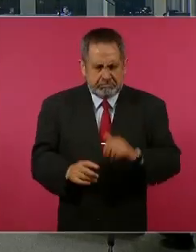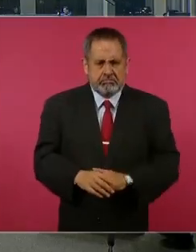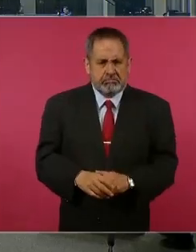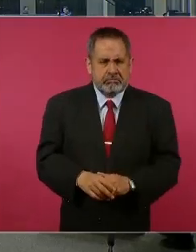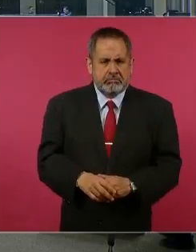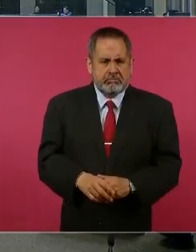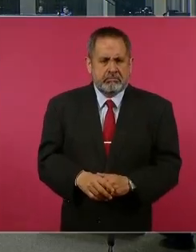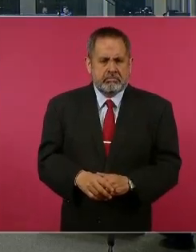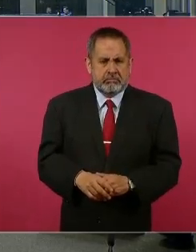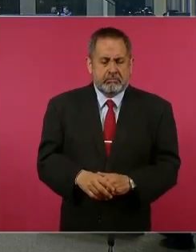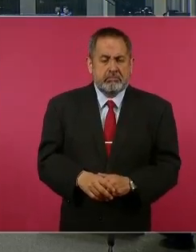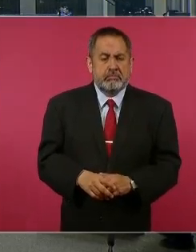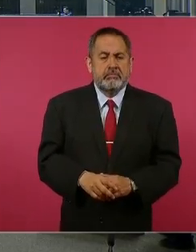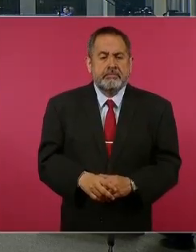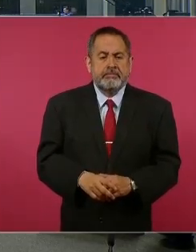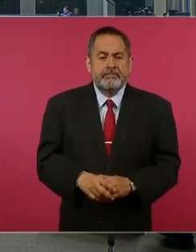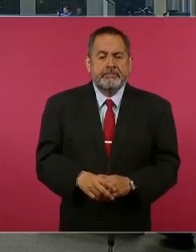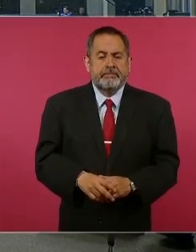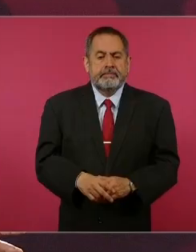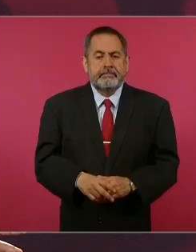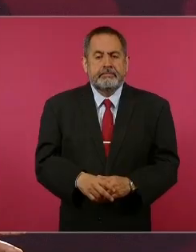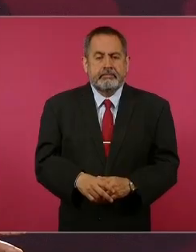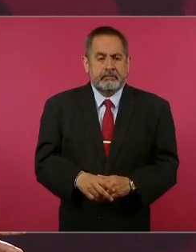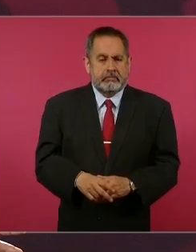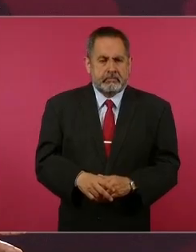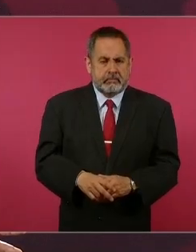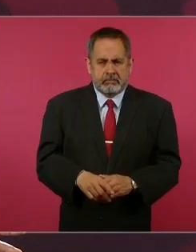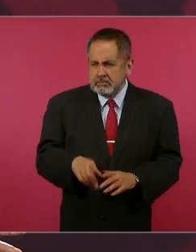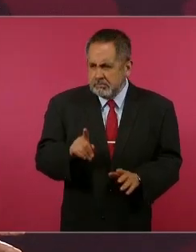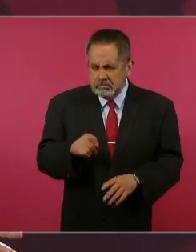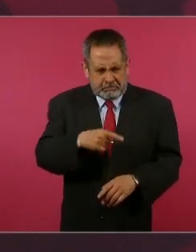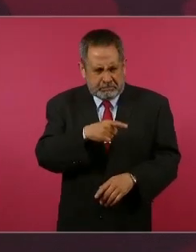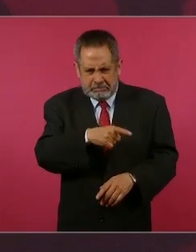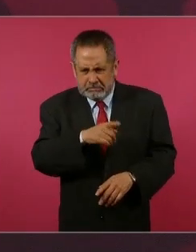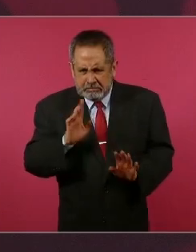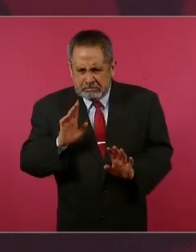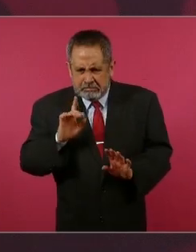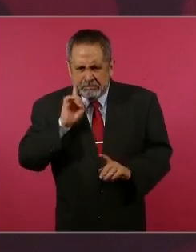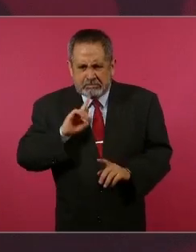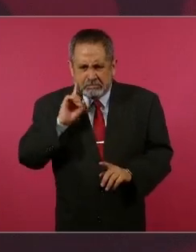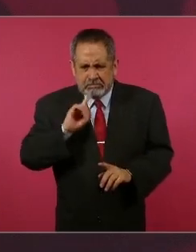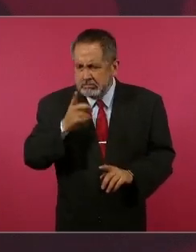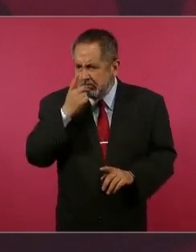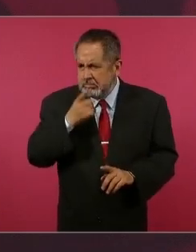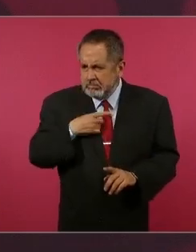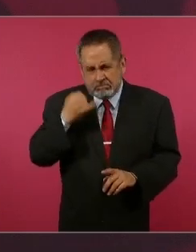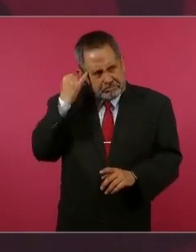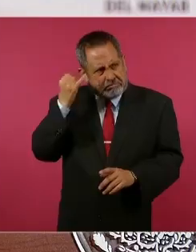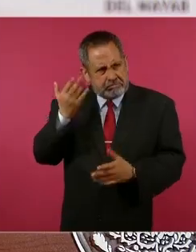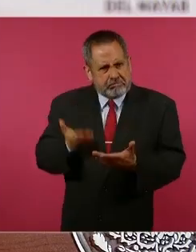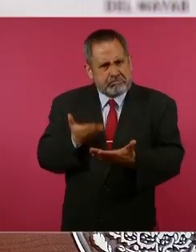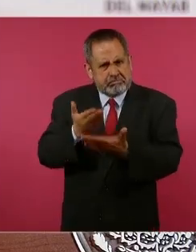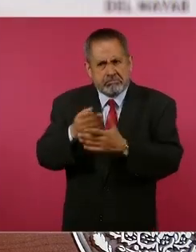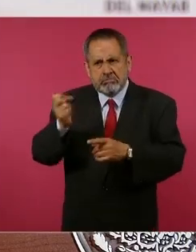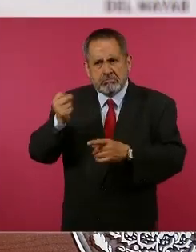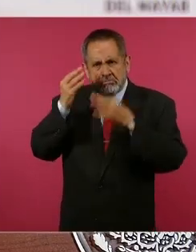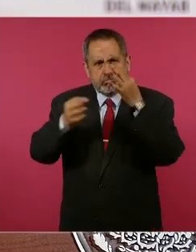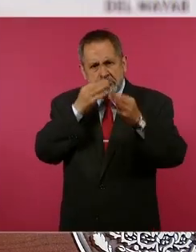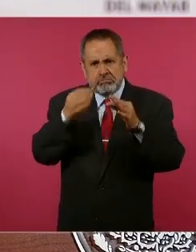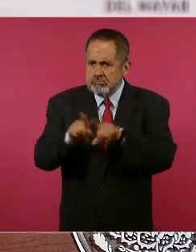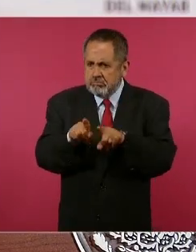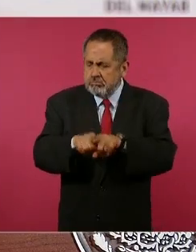Si ella, según tengo entendido, lo planteó en su campaña?